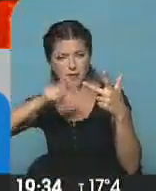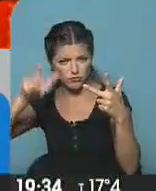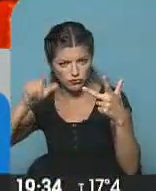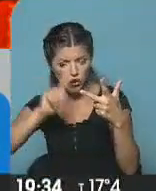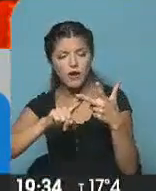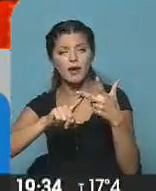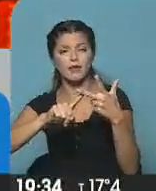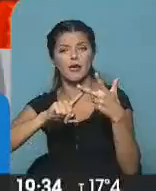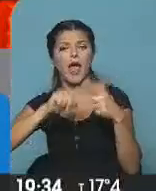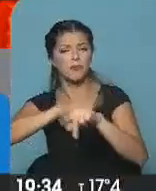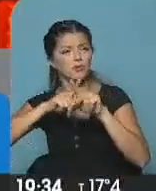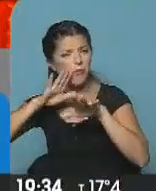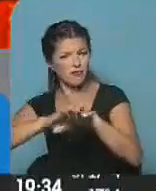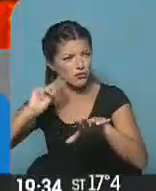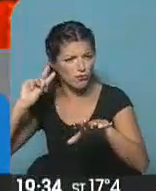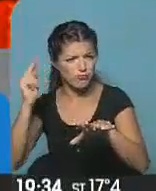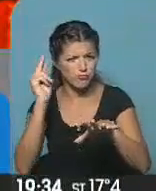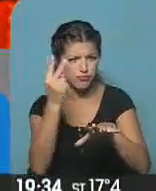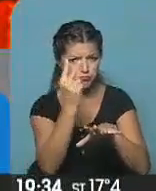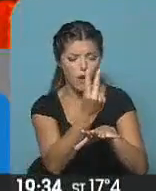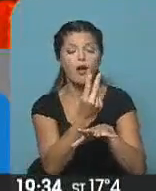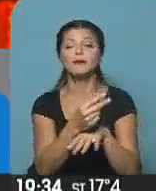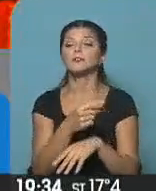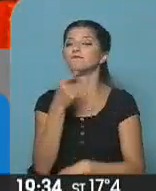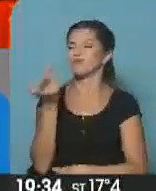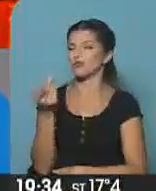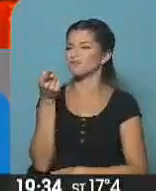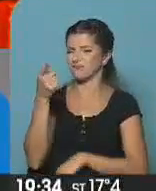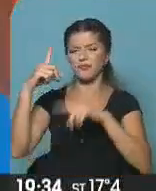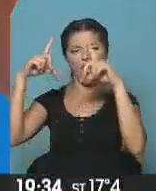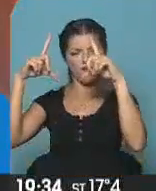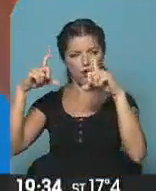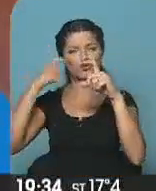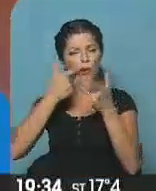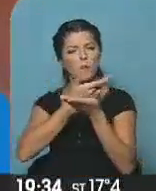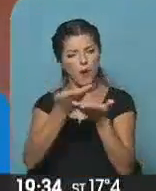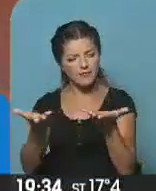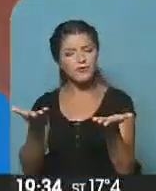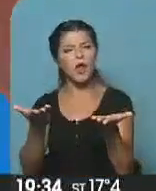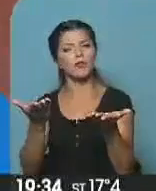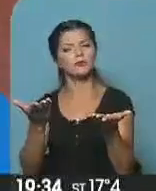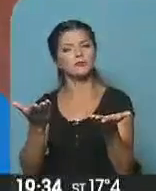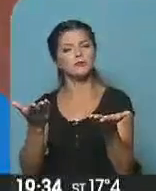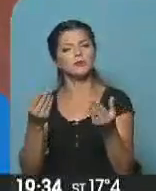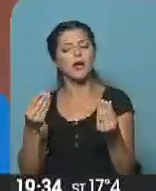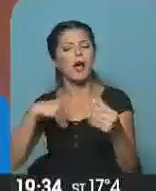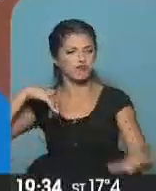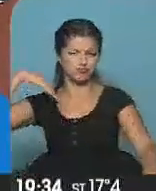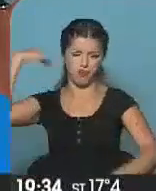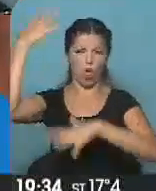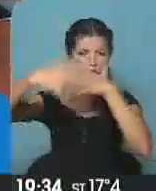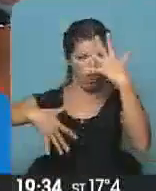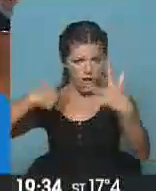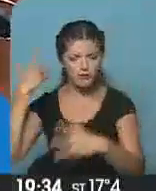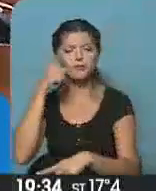curso de las manifestaciones entonces esta foto es simbólica porque representa la violencia con la que actuaron las